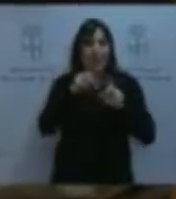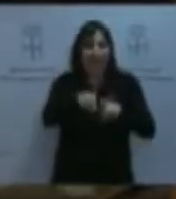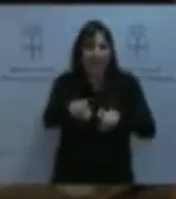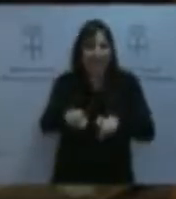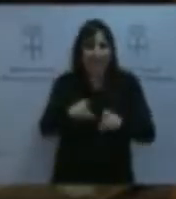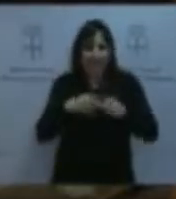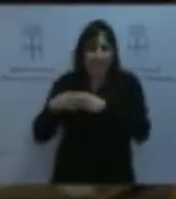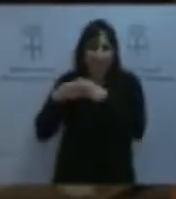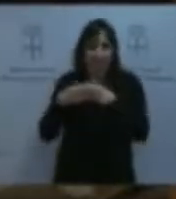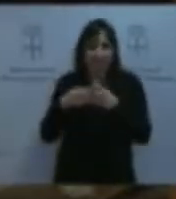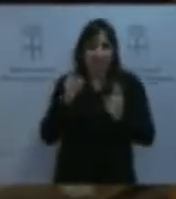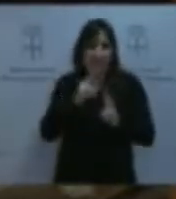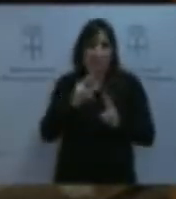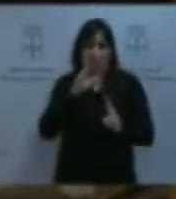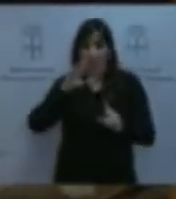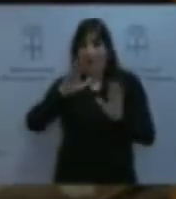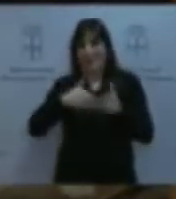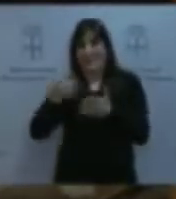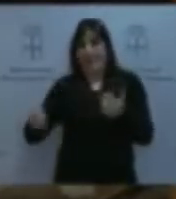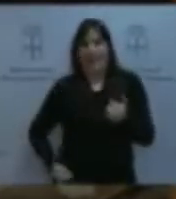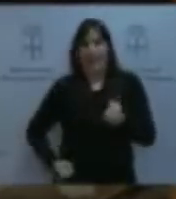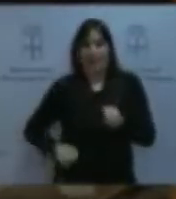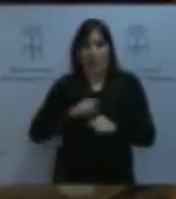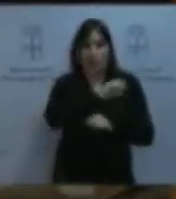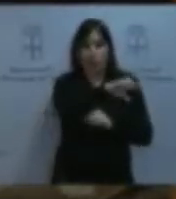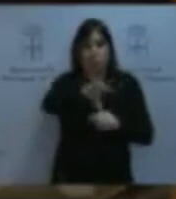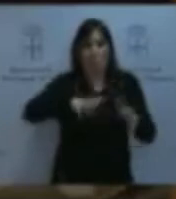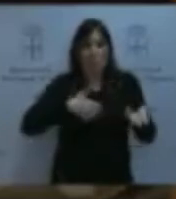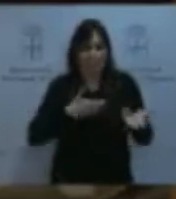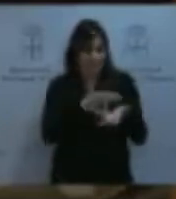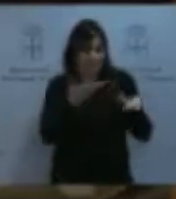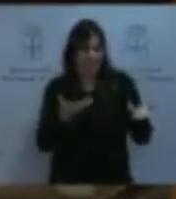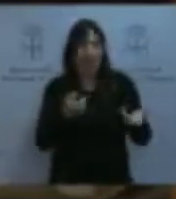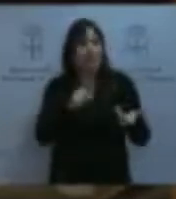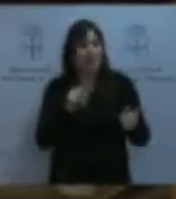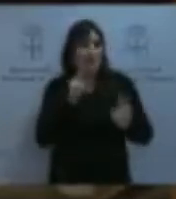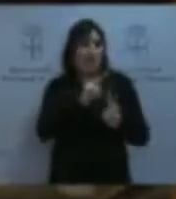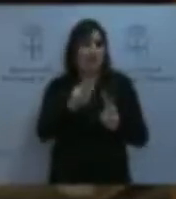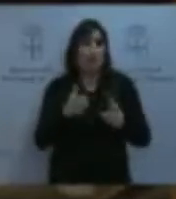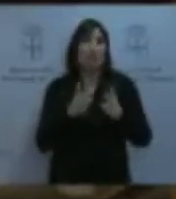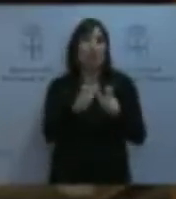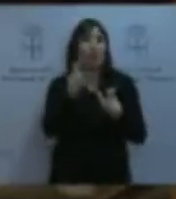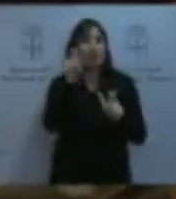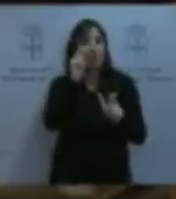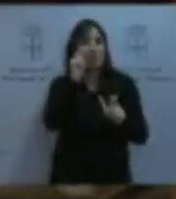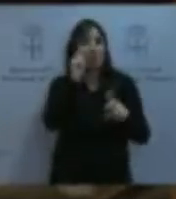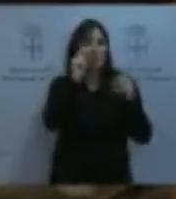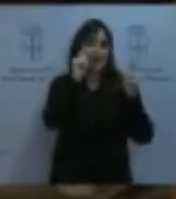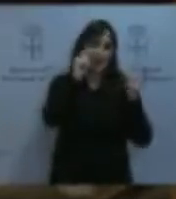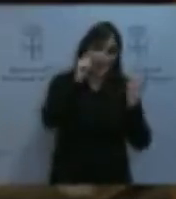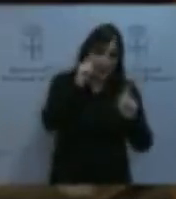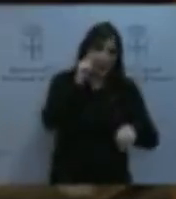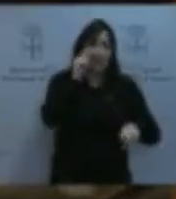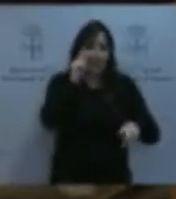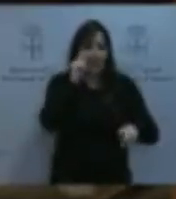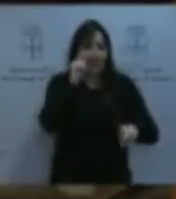y vemos también cómo nos encontramos con un sector turístico con muchas dificultades para desestacionalizar. Pero también nos encontramos con un